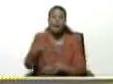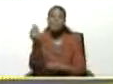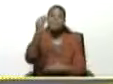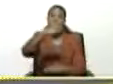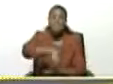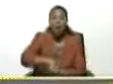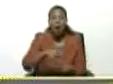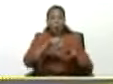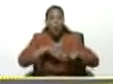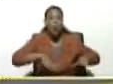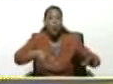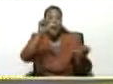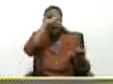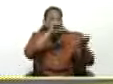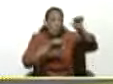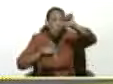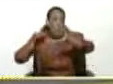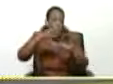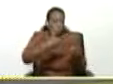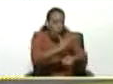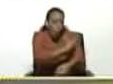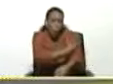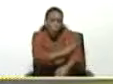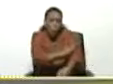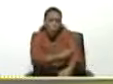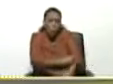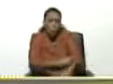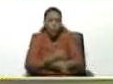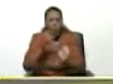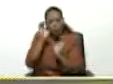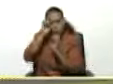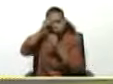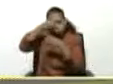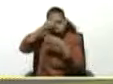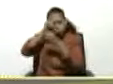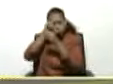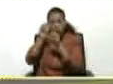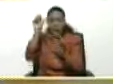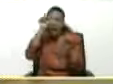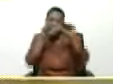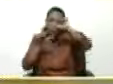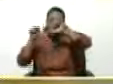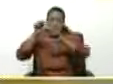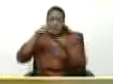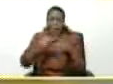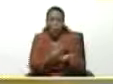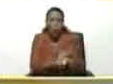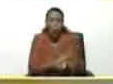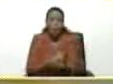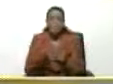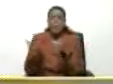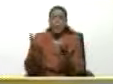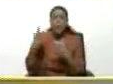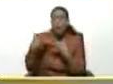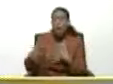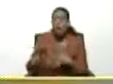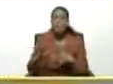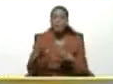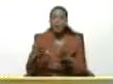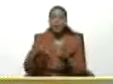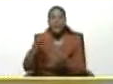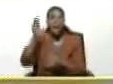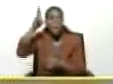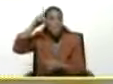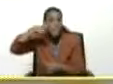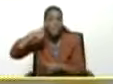de eso nos encontramos con un laboratorio que actualmente tiene equipos automatizados de química hematología tiempos de cabula